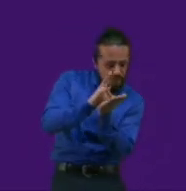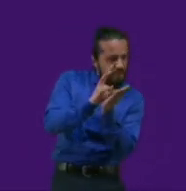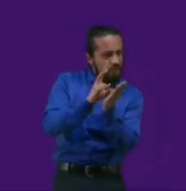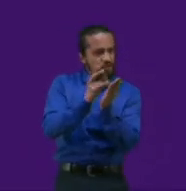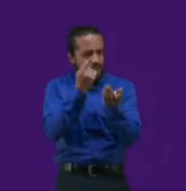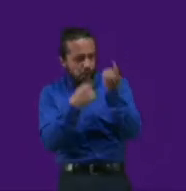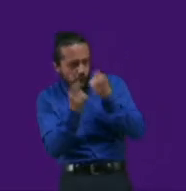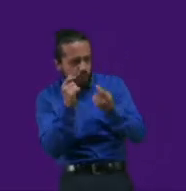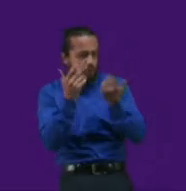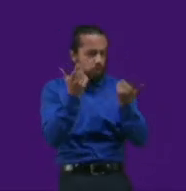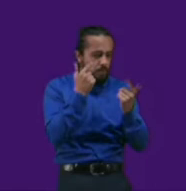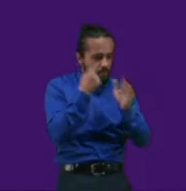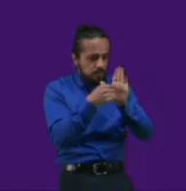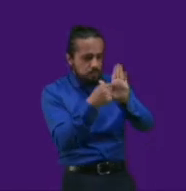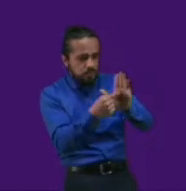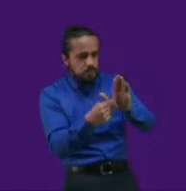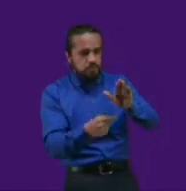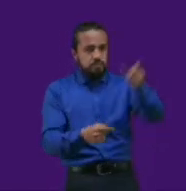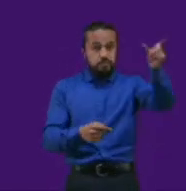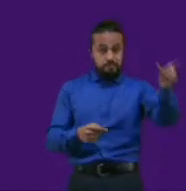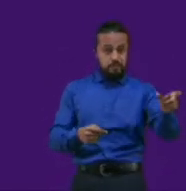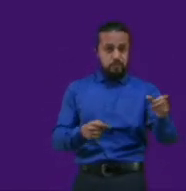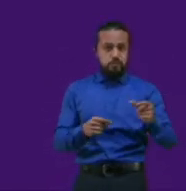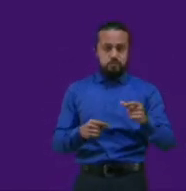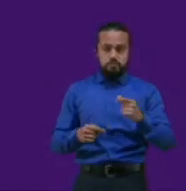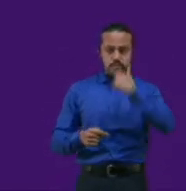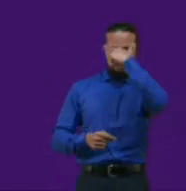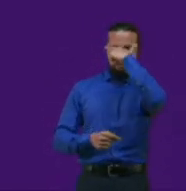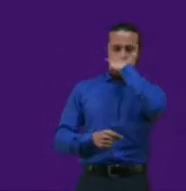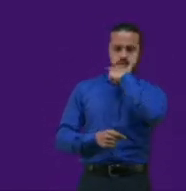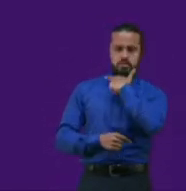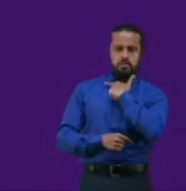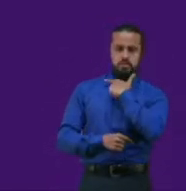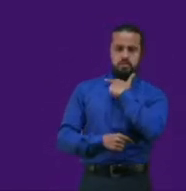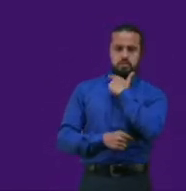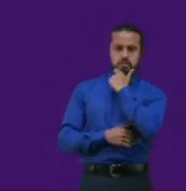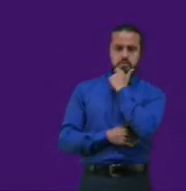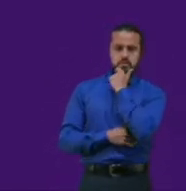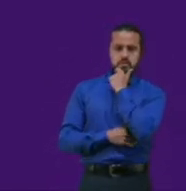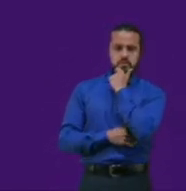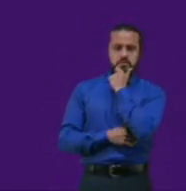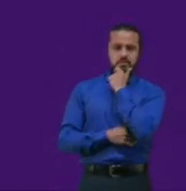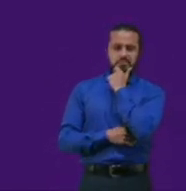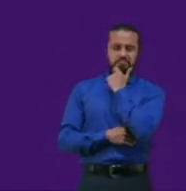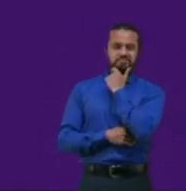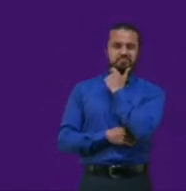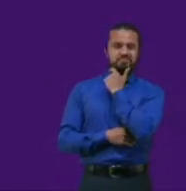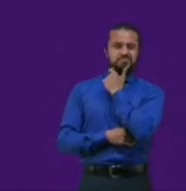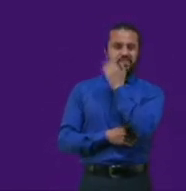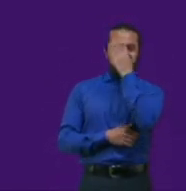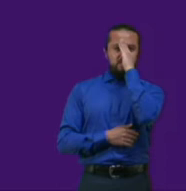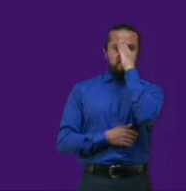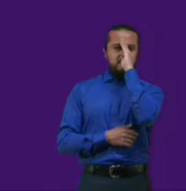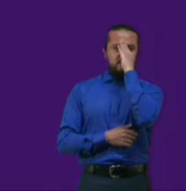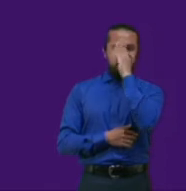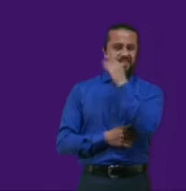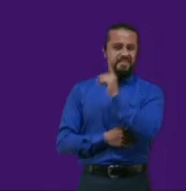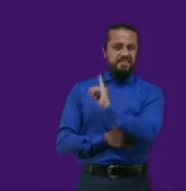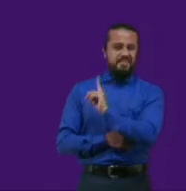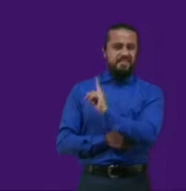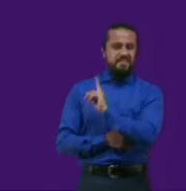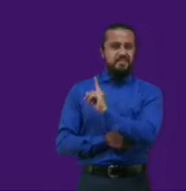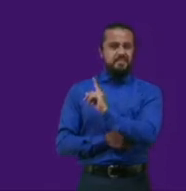cosas: o el personaje se ponía serio y me sacaba rapidísimo de allá, y yo después lo que concluí es que este no me